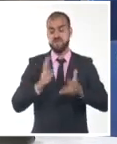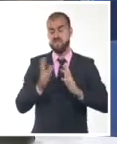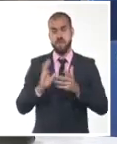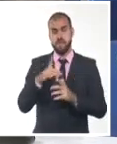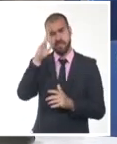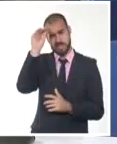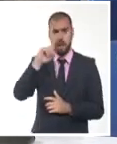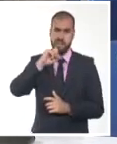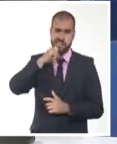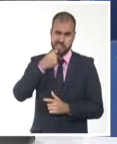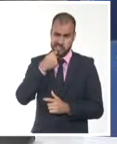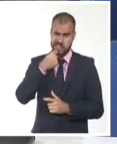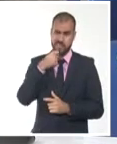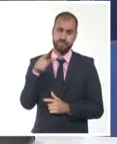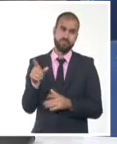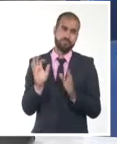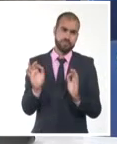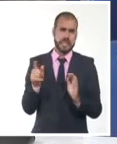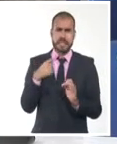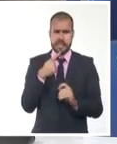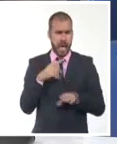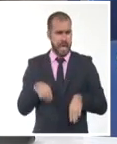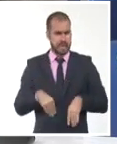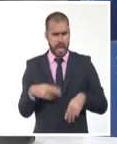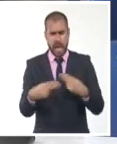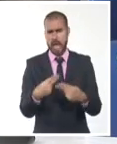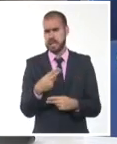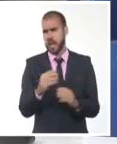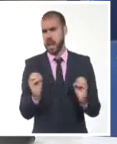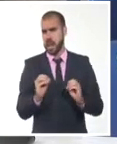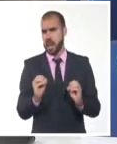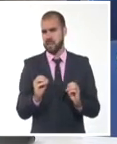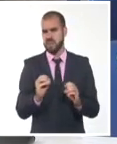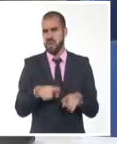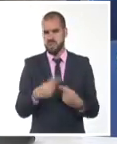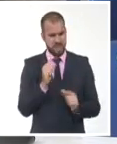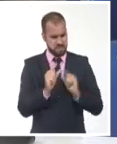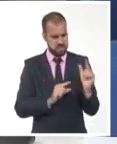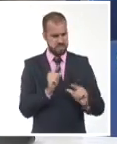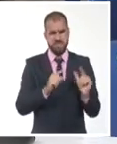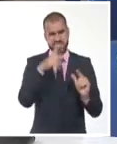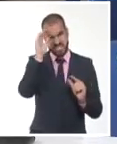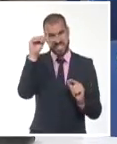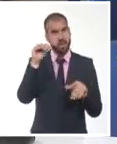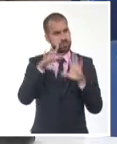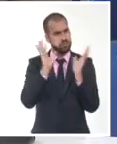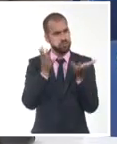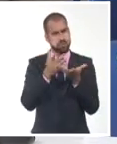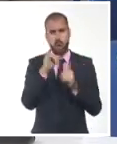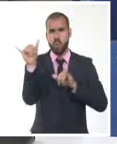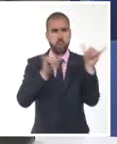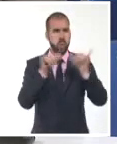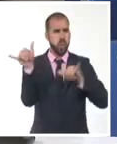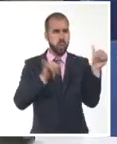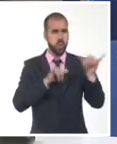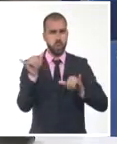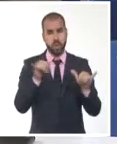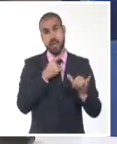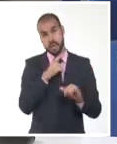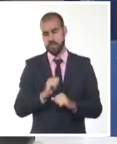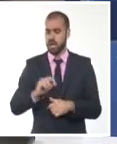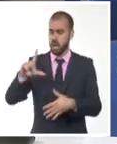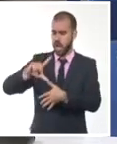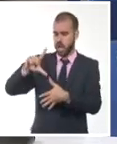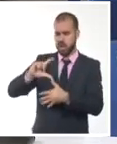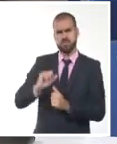Unidos y sus aliados no están dispuestos a impulsar. ¿Por qué migran las personas en el mundo, o en este caso en América Latina o en